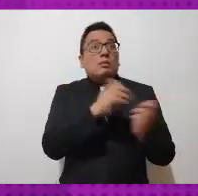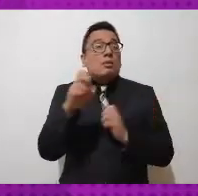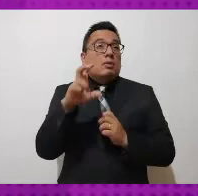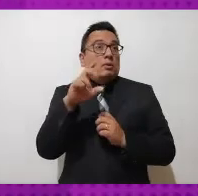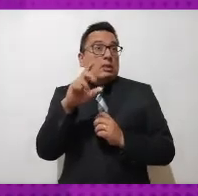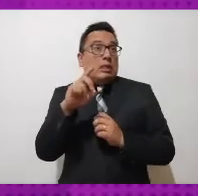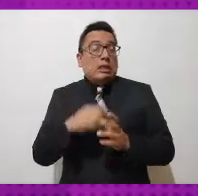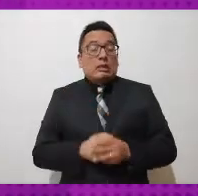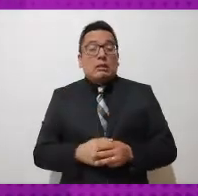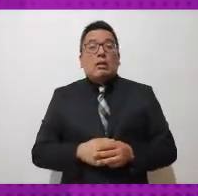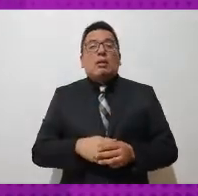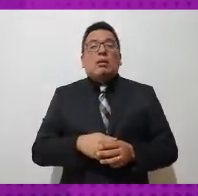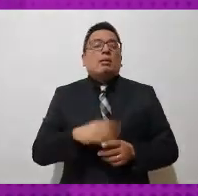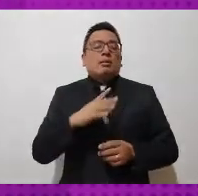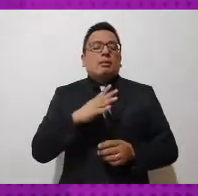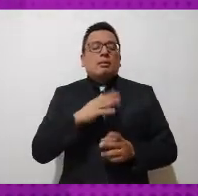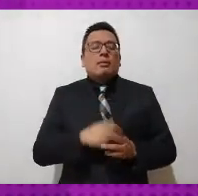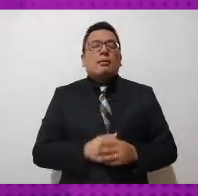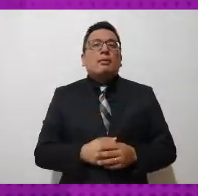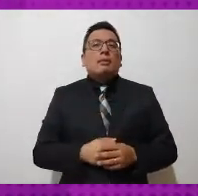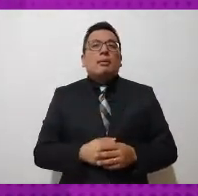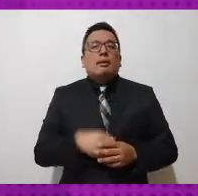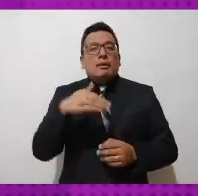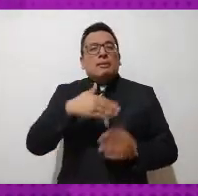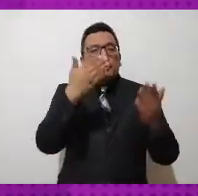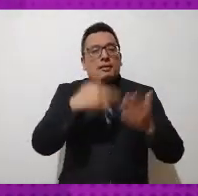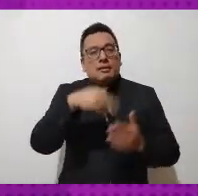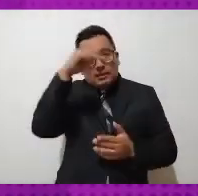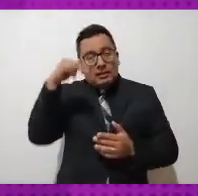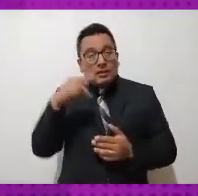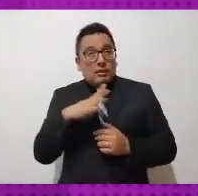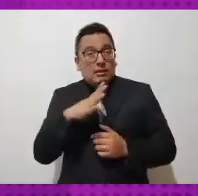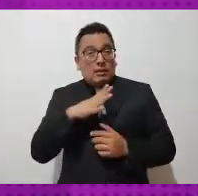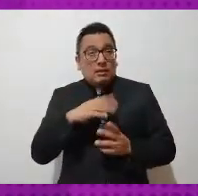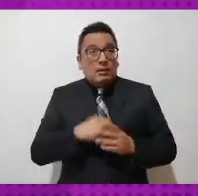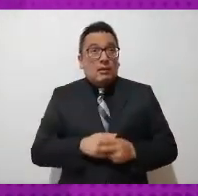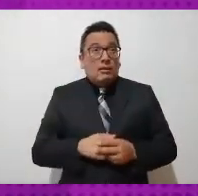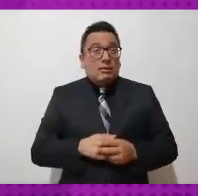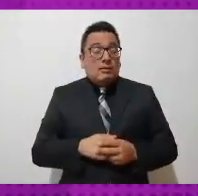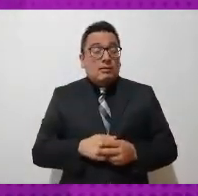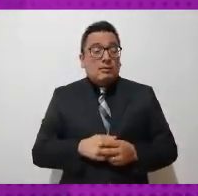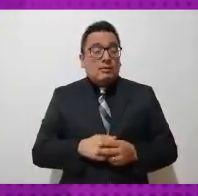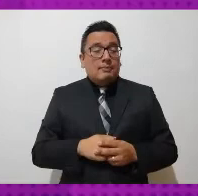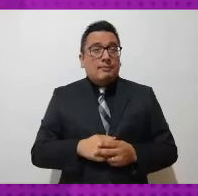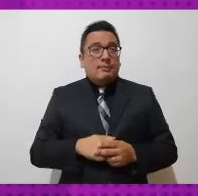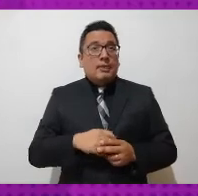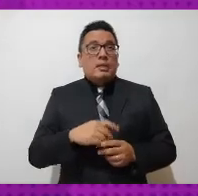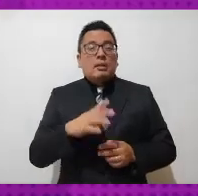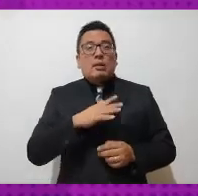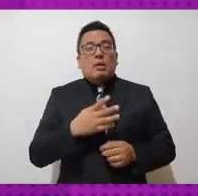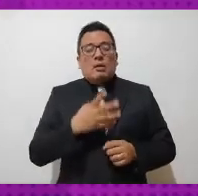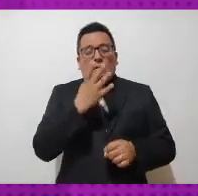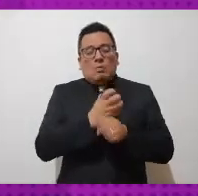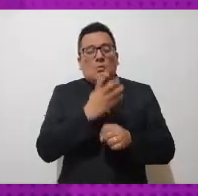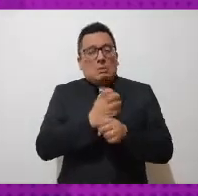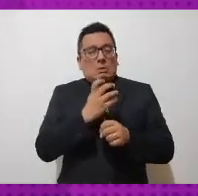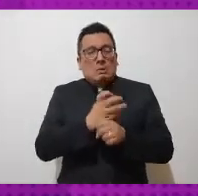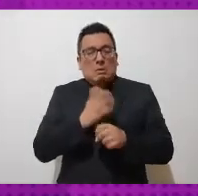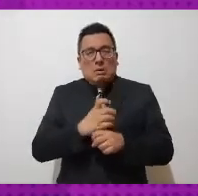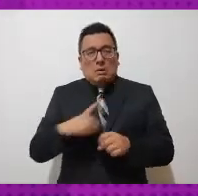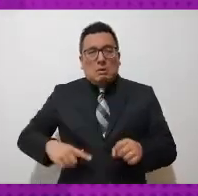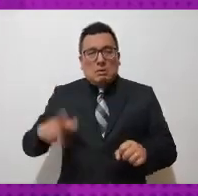marido, que es originario de Santiago Ixcuintla, es electo como el cuarto gobernador constitucional del